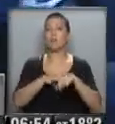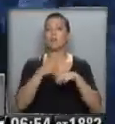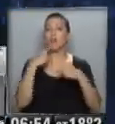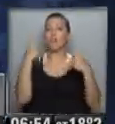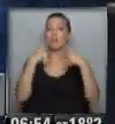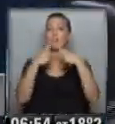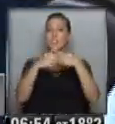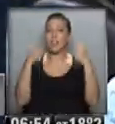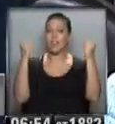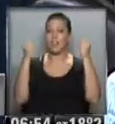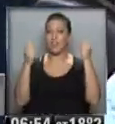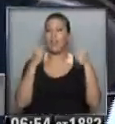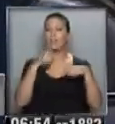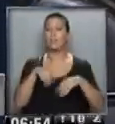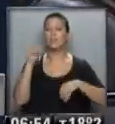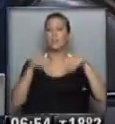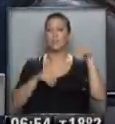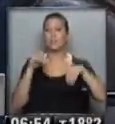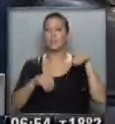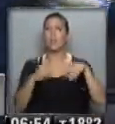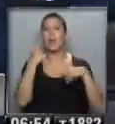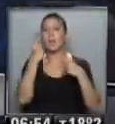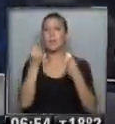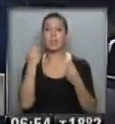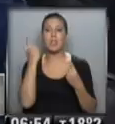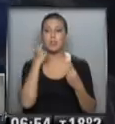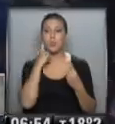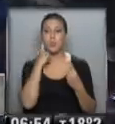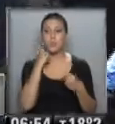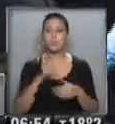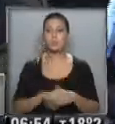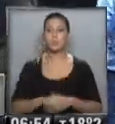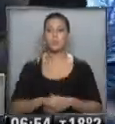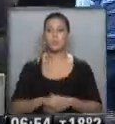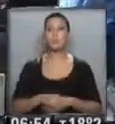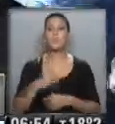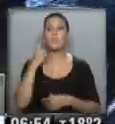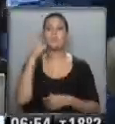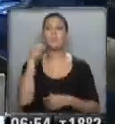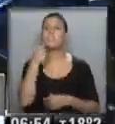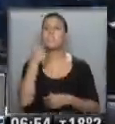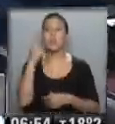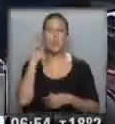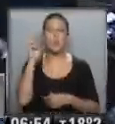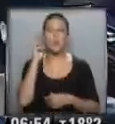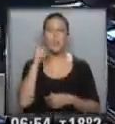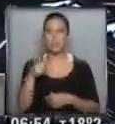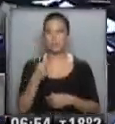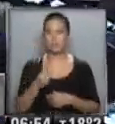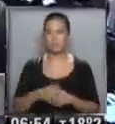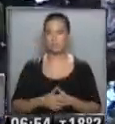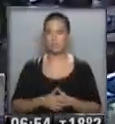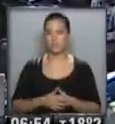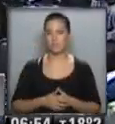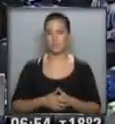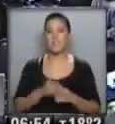la votación en particular, Nadia, esto es lo que está pasando, a ver si podemos escuchar. En este momento, ¿no, sí, Patricia? El audio del recinto, ya cuando